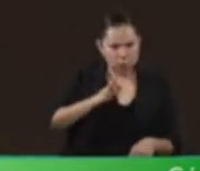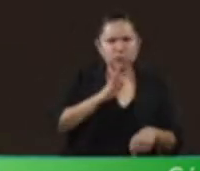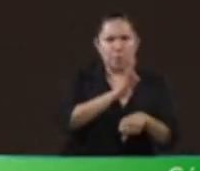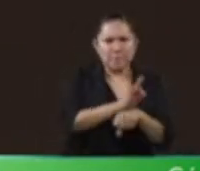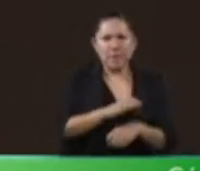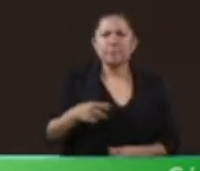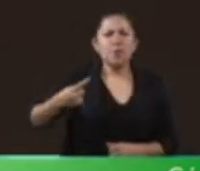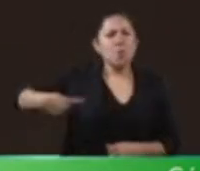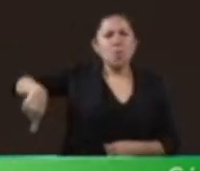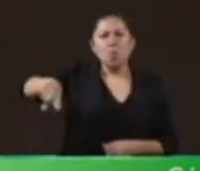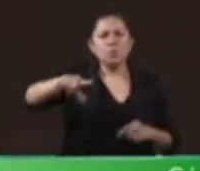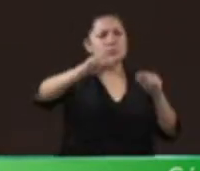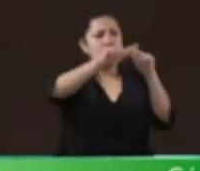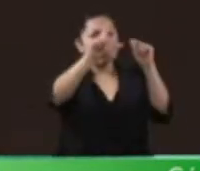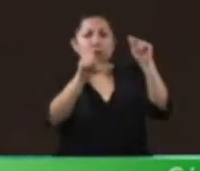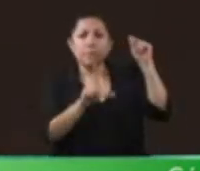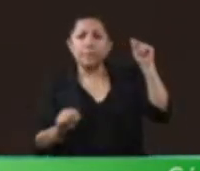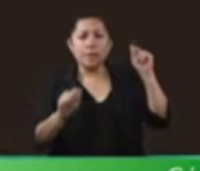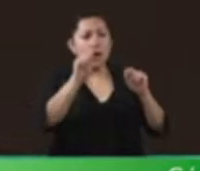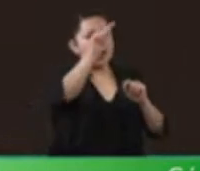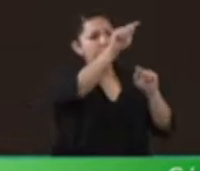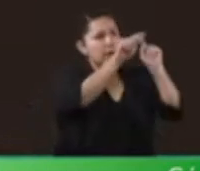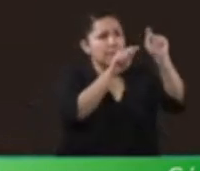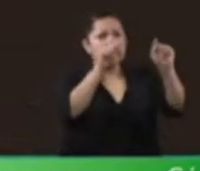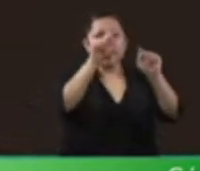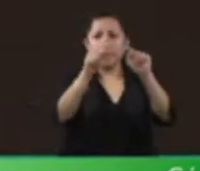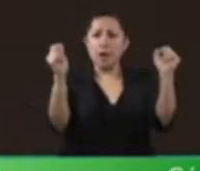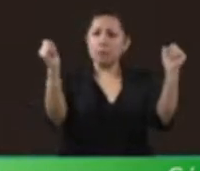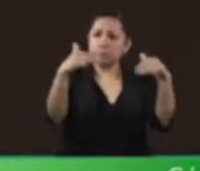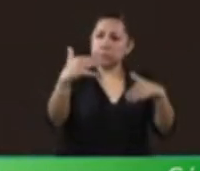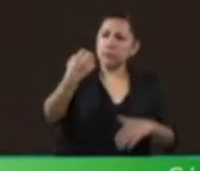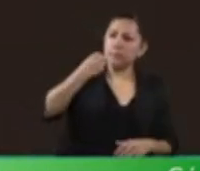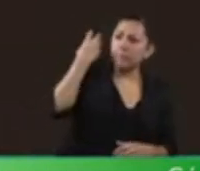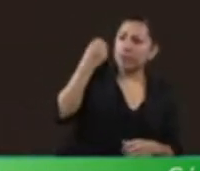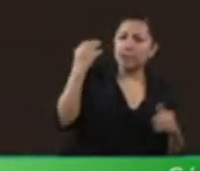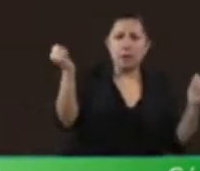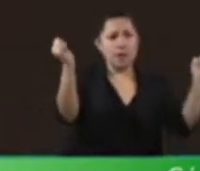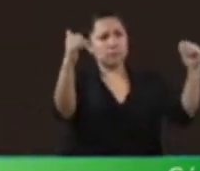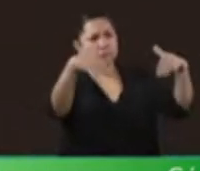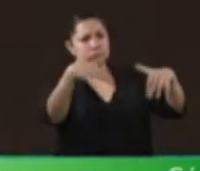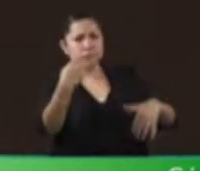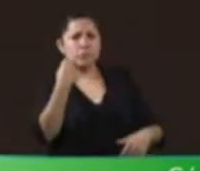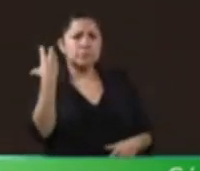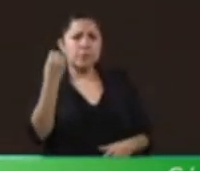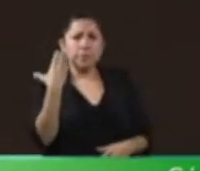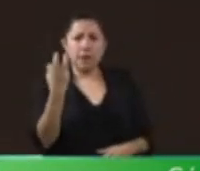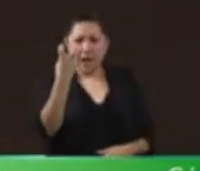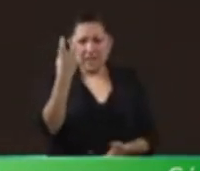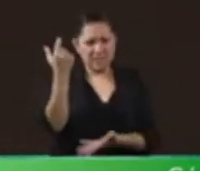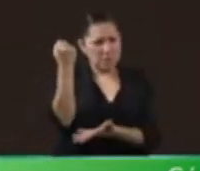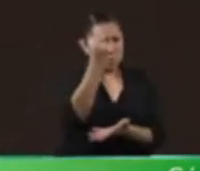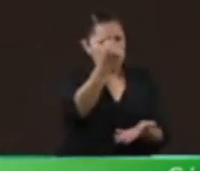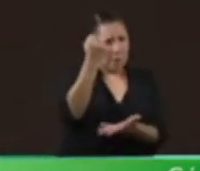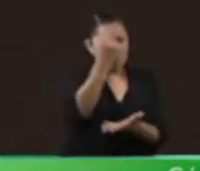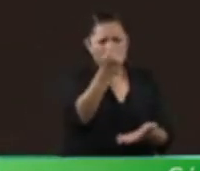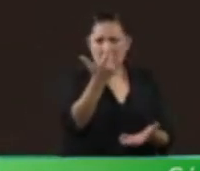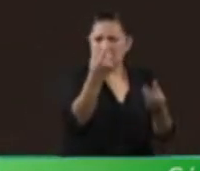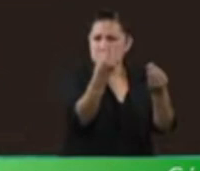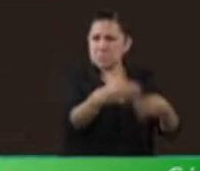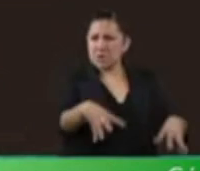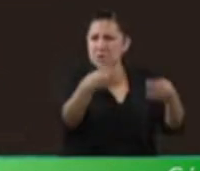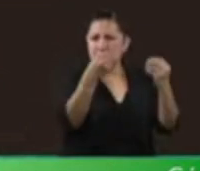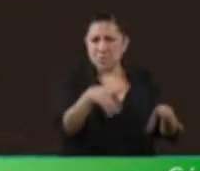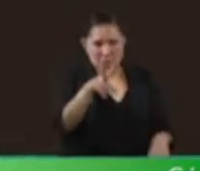el país, gastando dinero público por todo el país, para que fueran eso, una